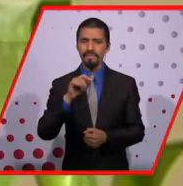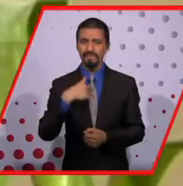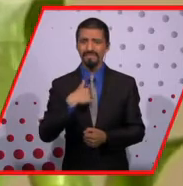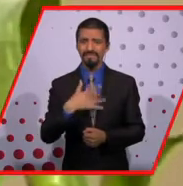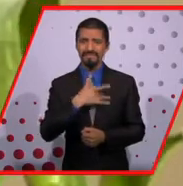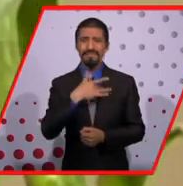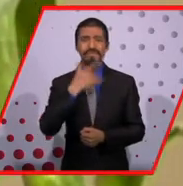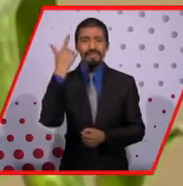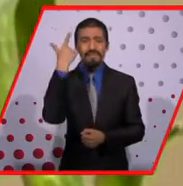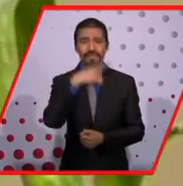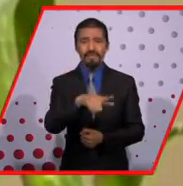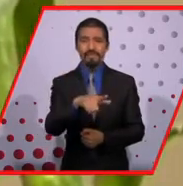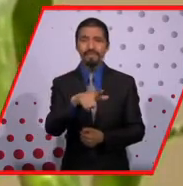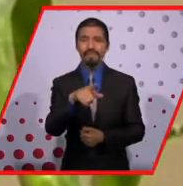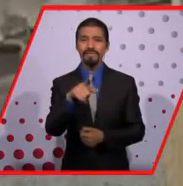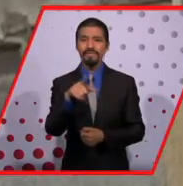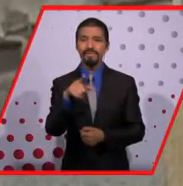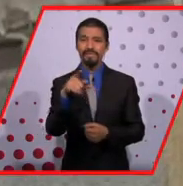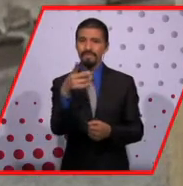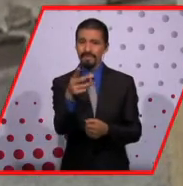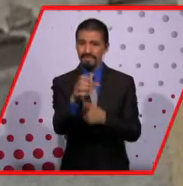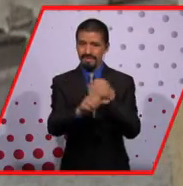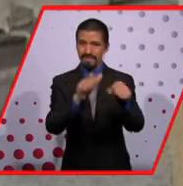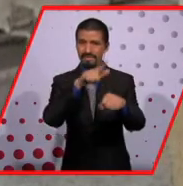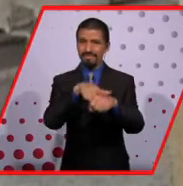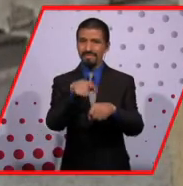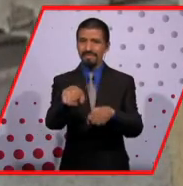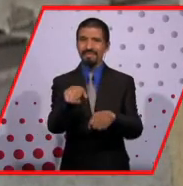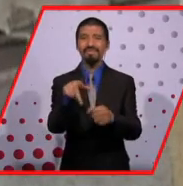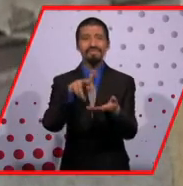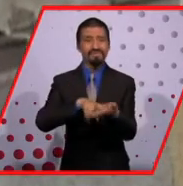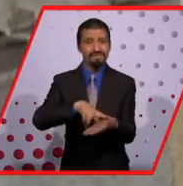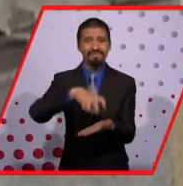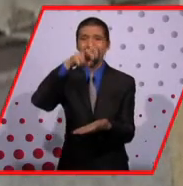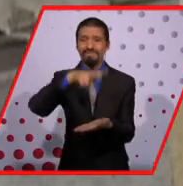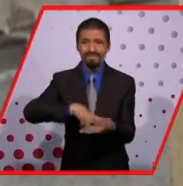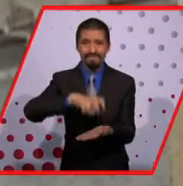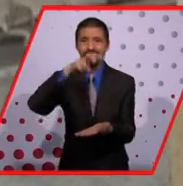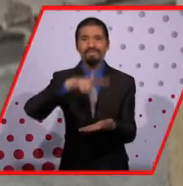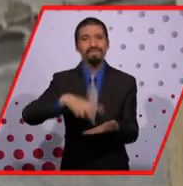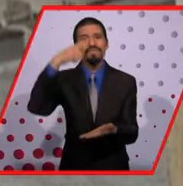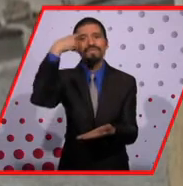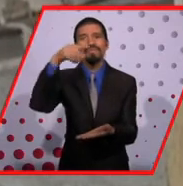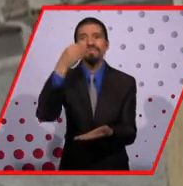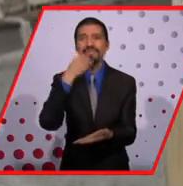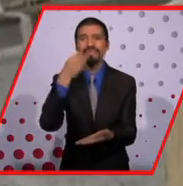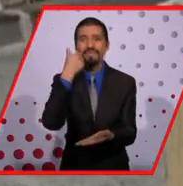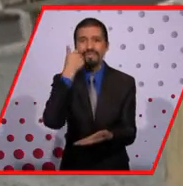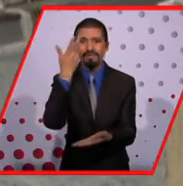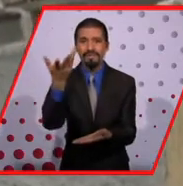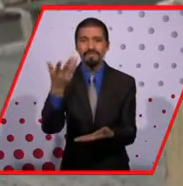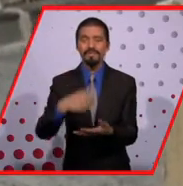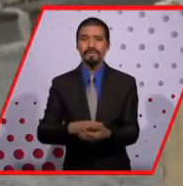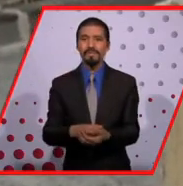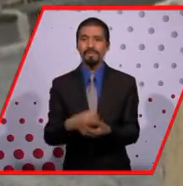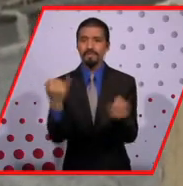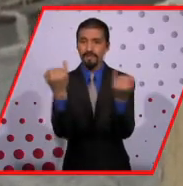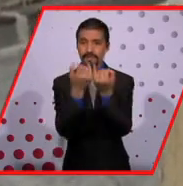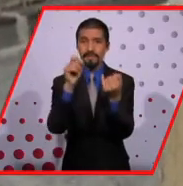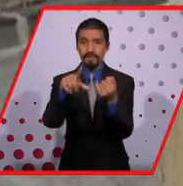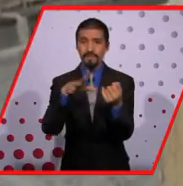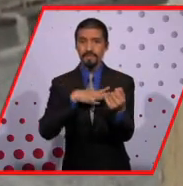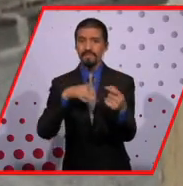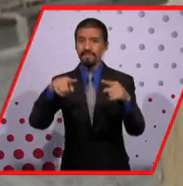feo que a veces el pobre animal brinque en la ventana para que le den de comer. Y luego hay un cuadrito